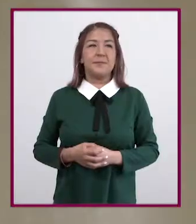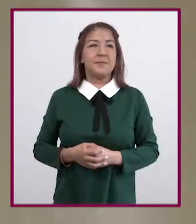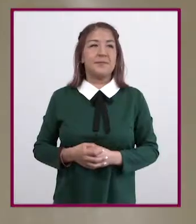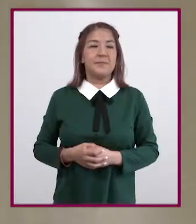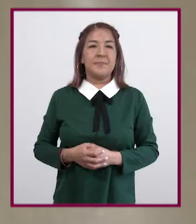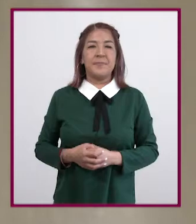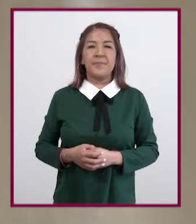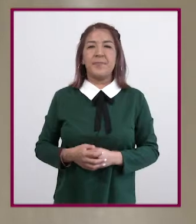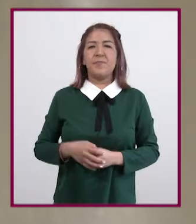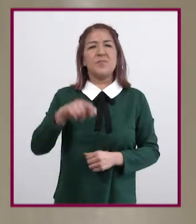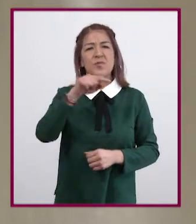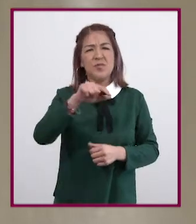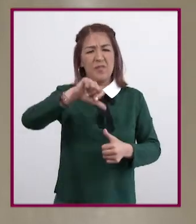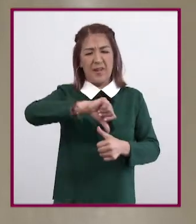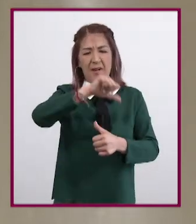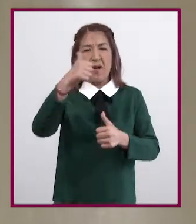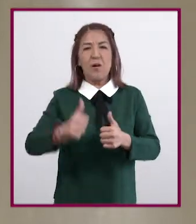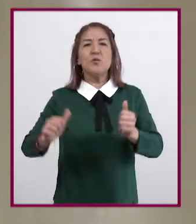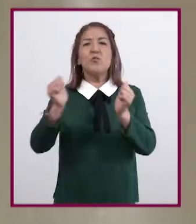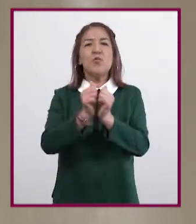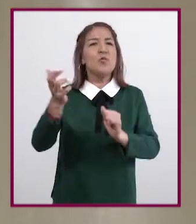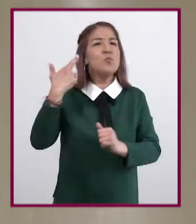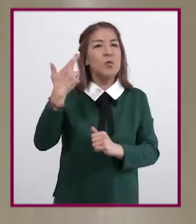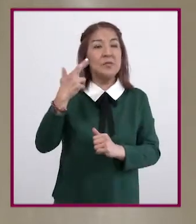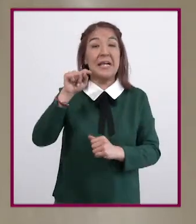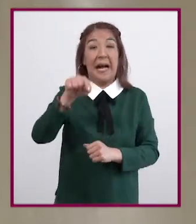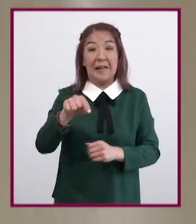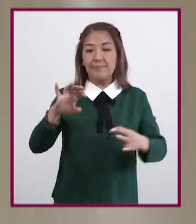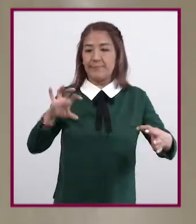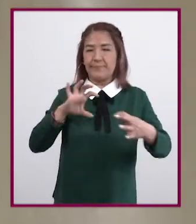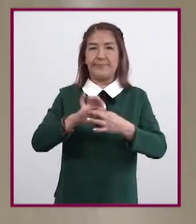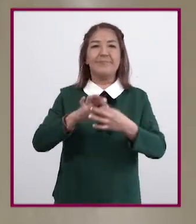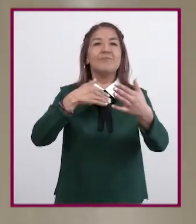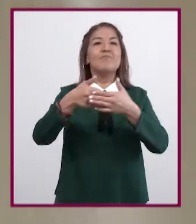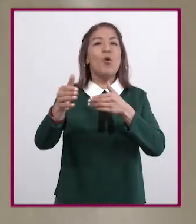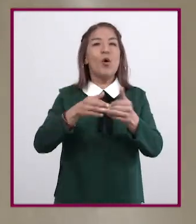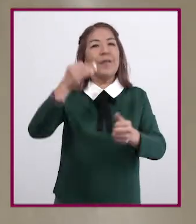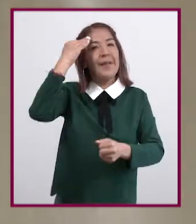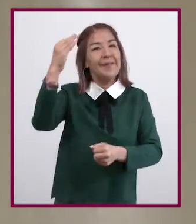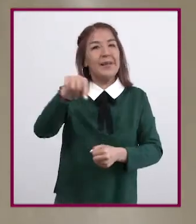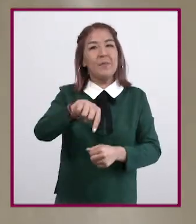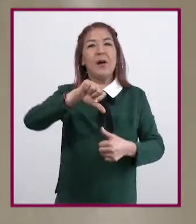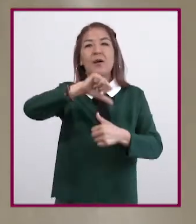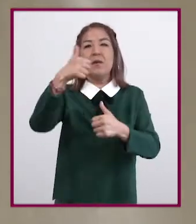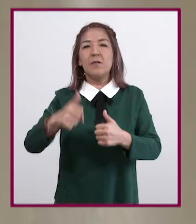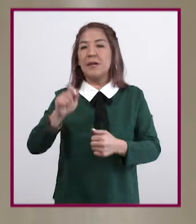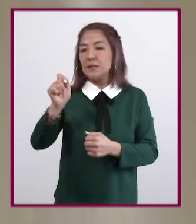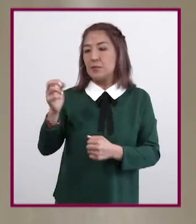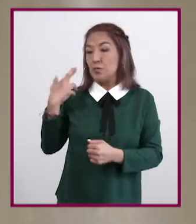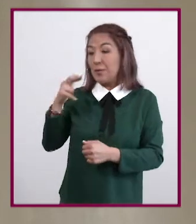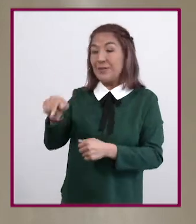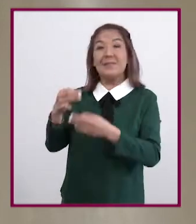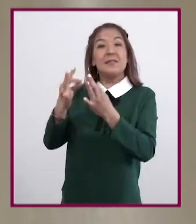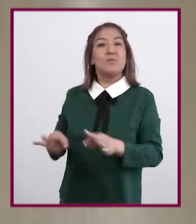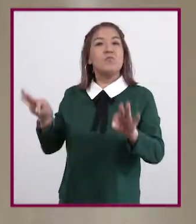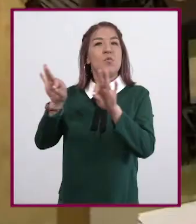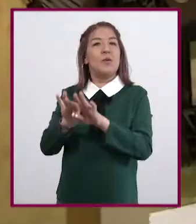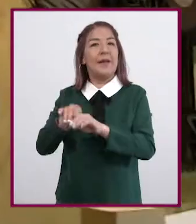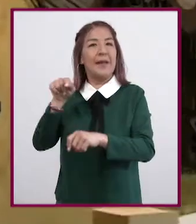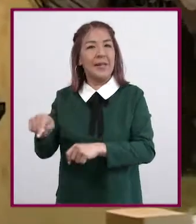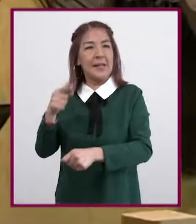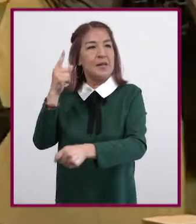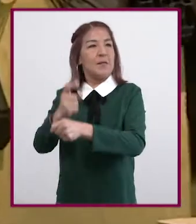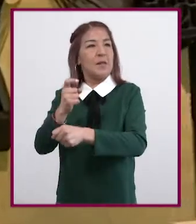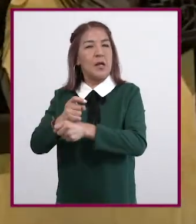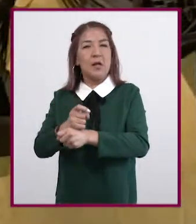El arte sonoro es una manifestación del arte contemporáneo que usa el sonido como la materia prima. En realidad